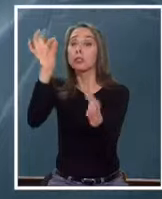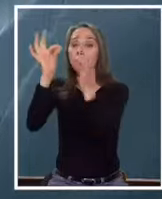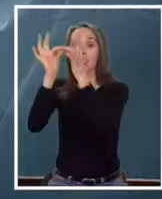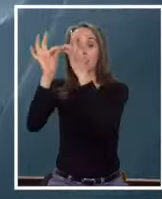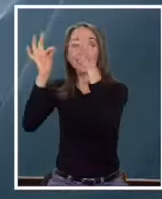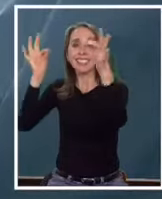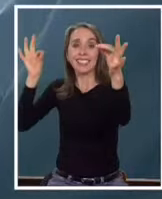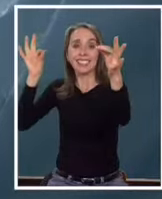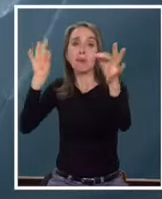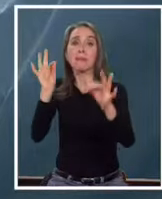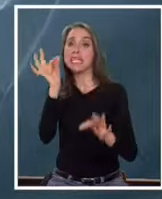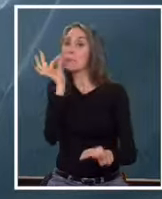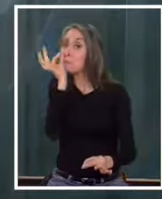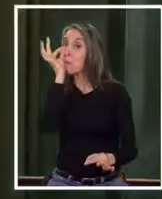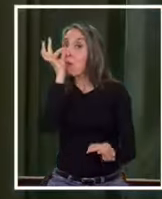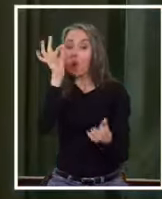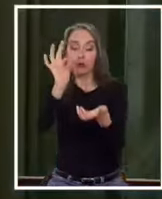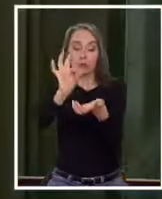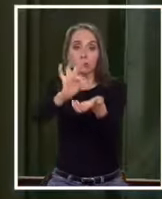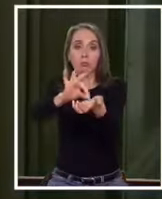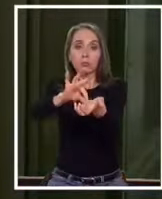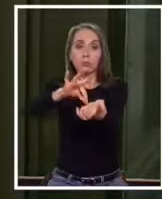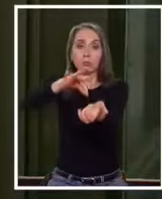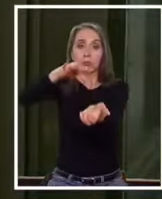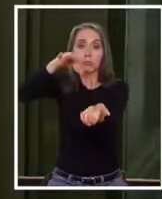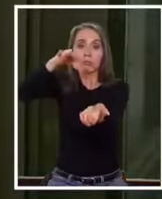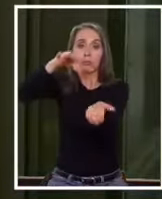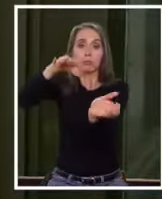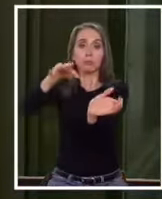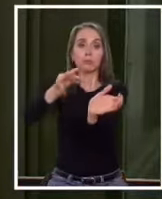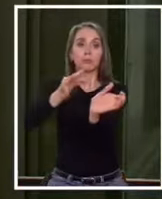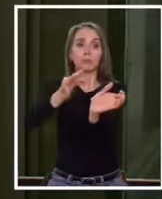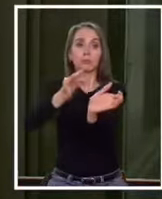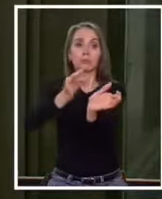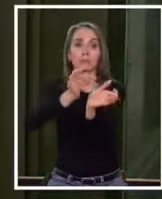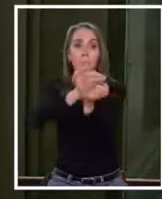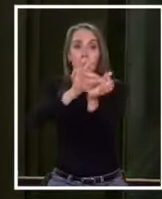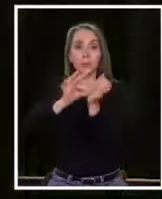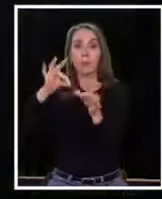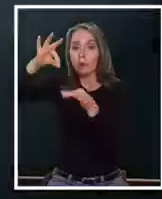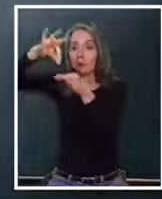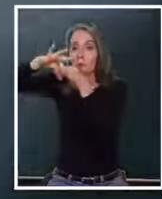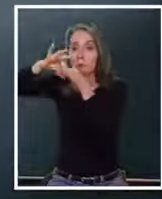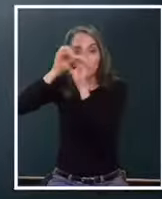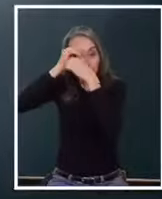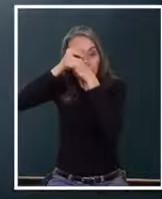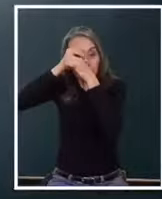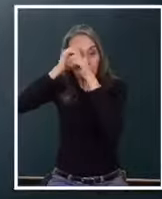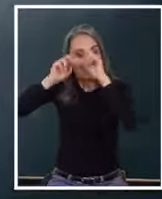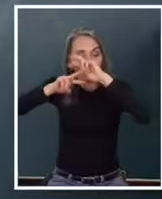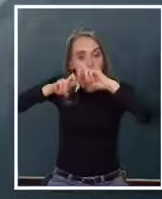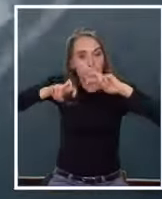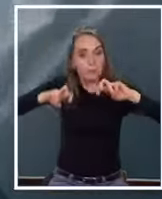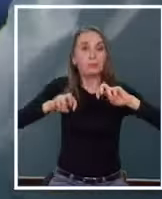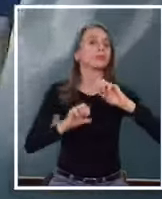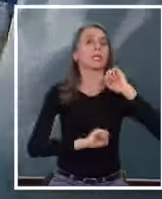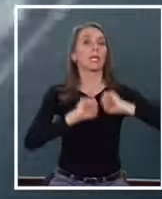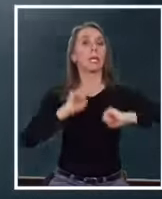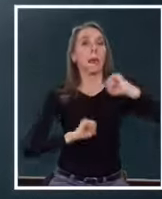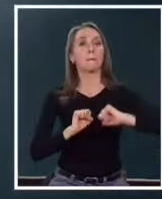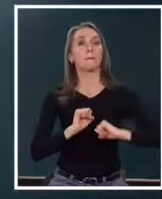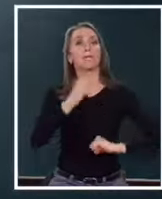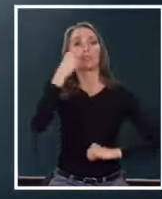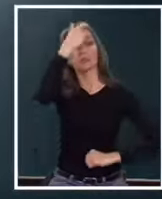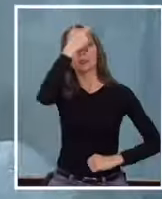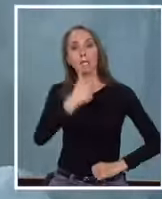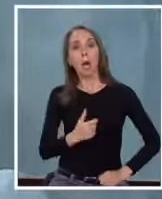pantalla pasar un hisopo y colocarlo en el tubo para ser analizado. Este estudio, liderado por la empresa del